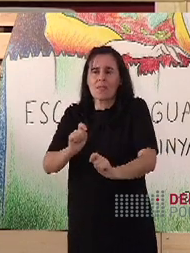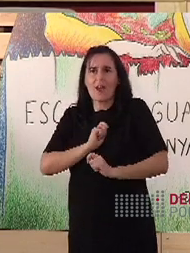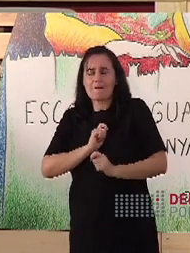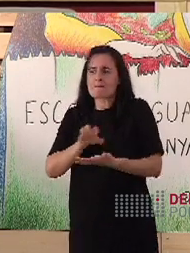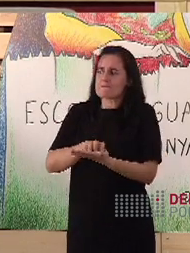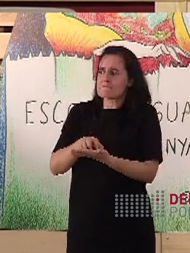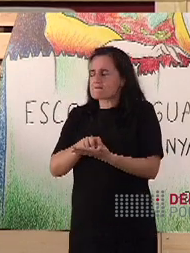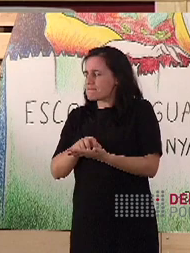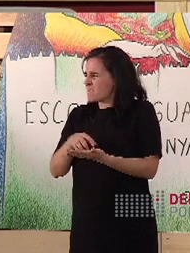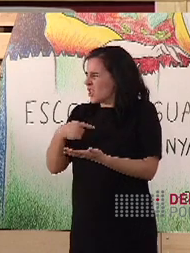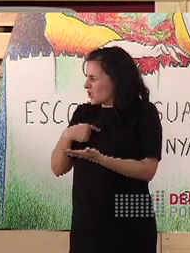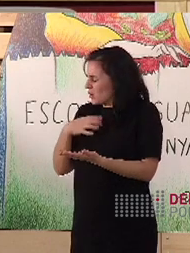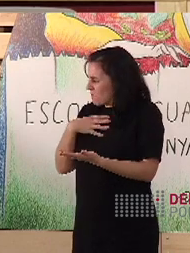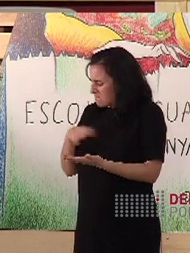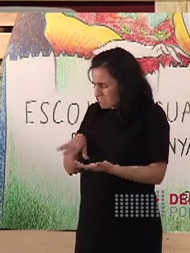non estarei